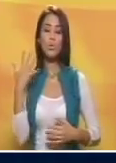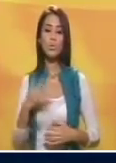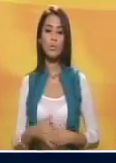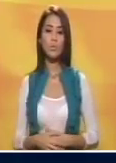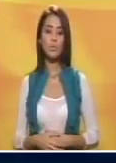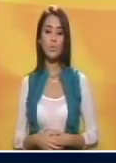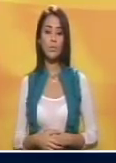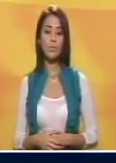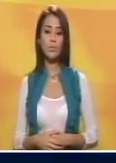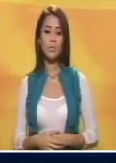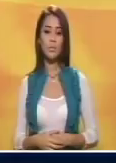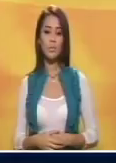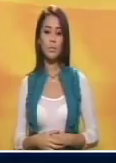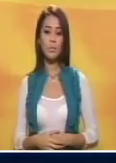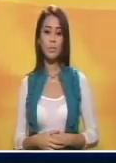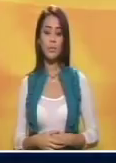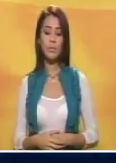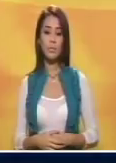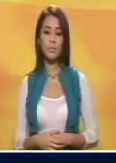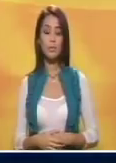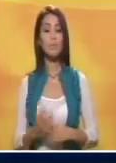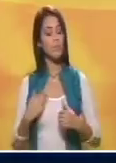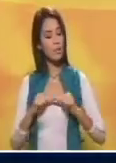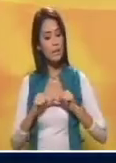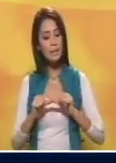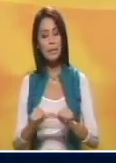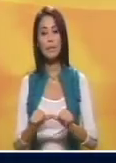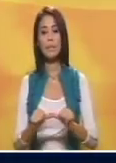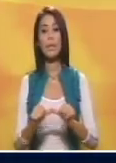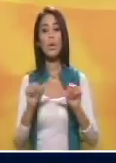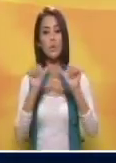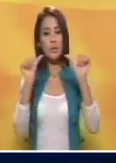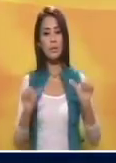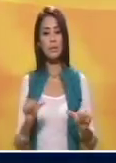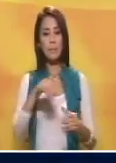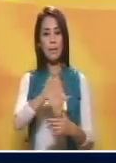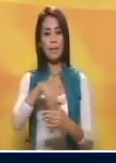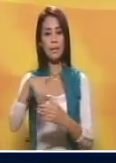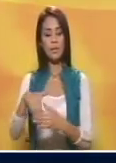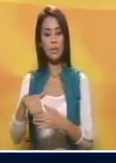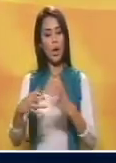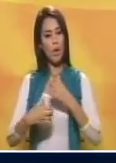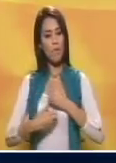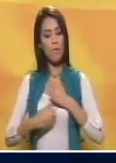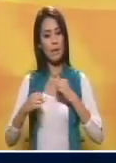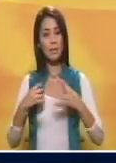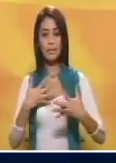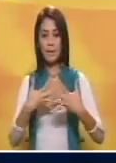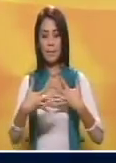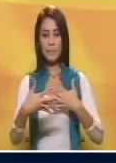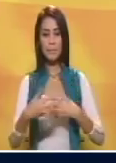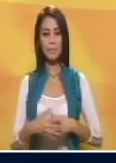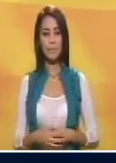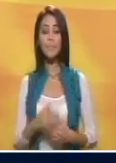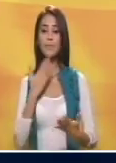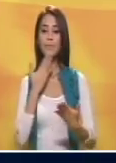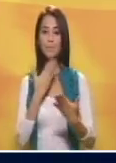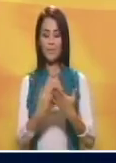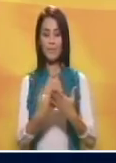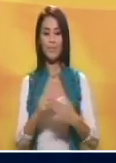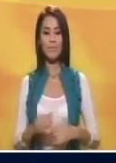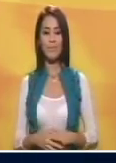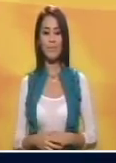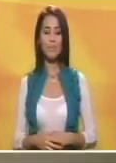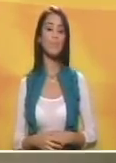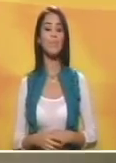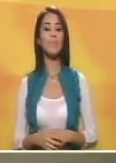y orgullosas, pueda ser y continúe siendo un sistema electoral confiable y transparente. Muchísimas gracias, con mucho